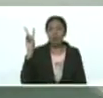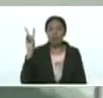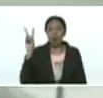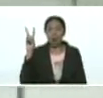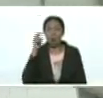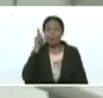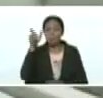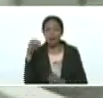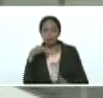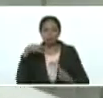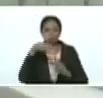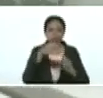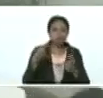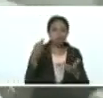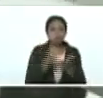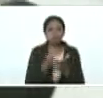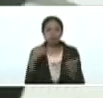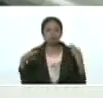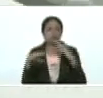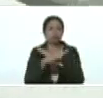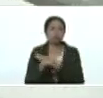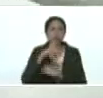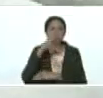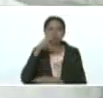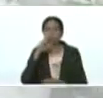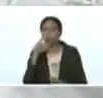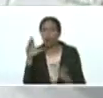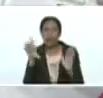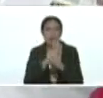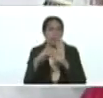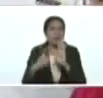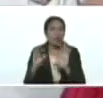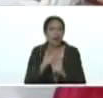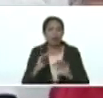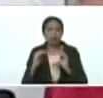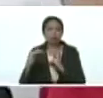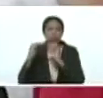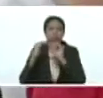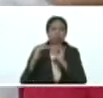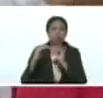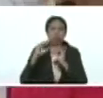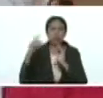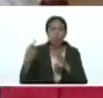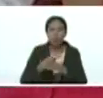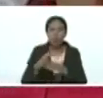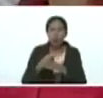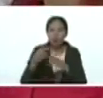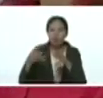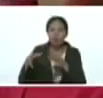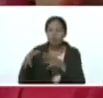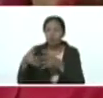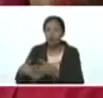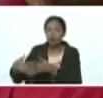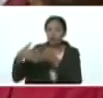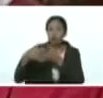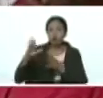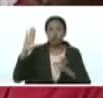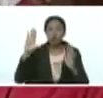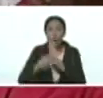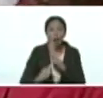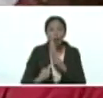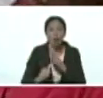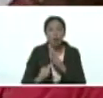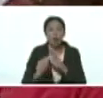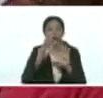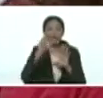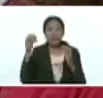perseguido desde el punto de vista financiero, sancionado ilegalmente y unilateralmente por el gobierno de los Estados Unidos. Nos robaron 30 mil